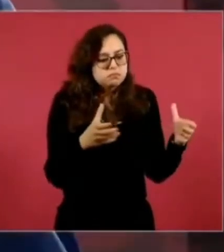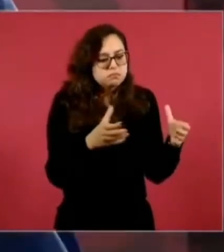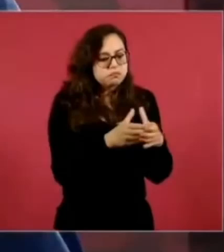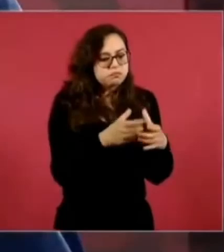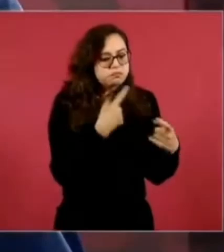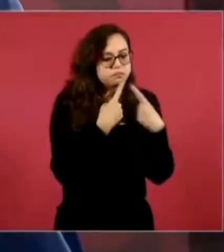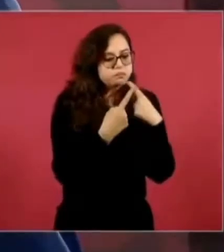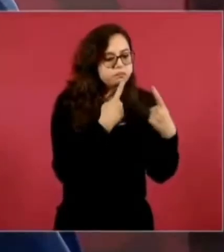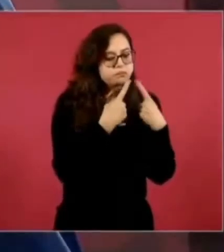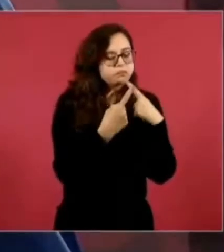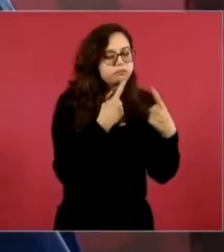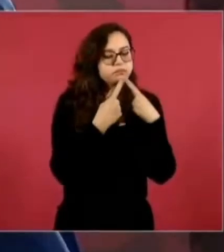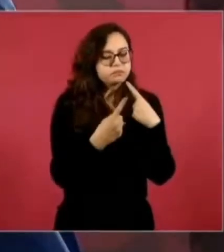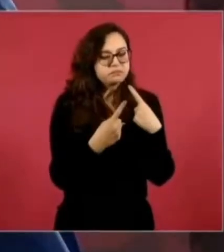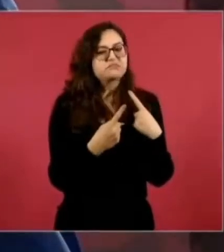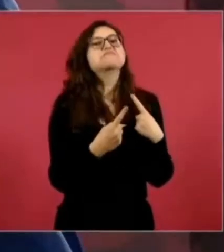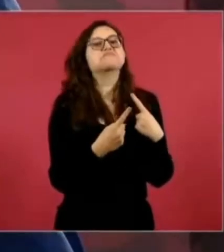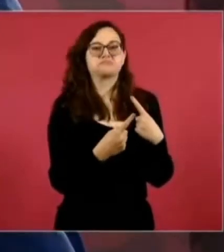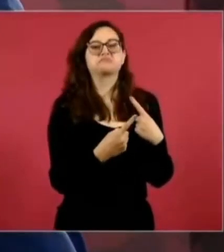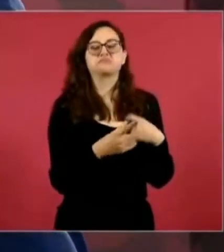para conspirar y